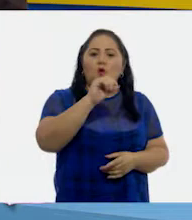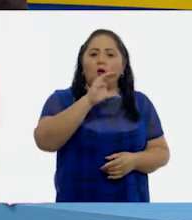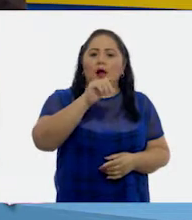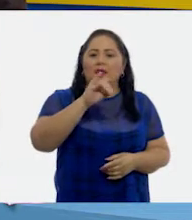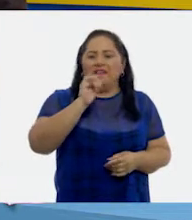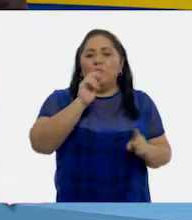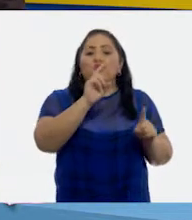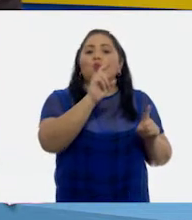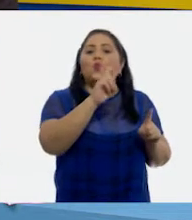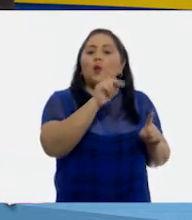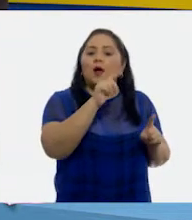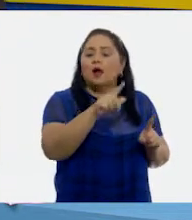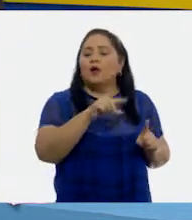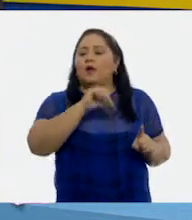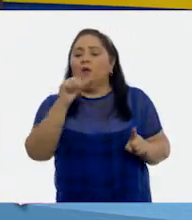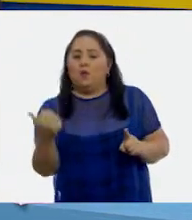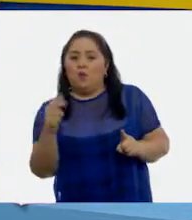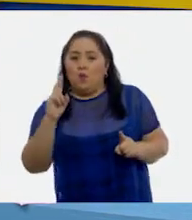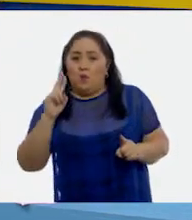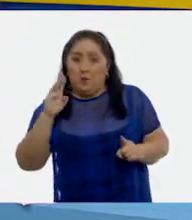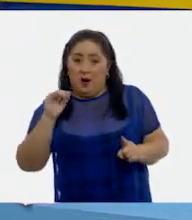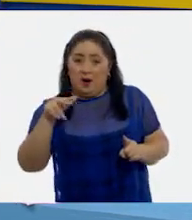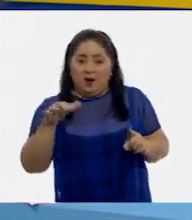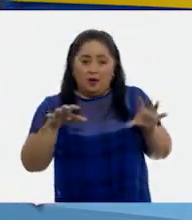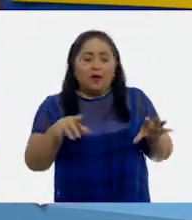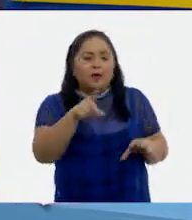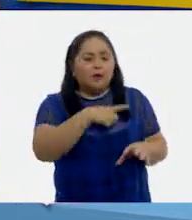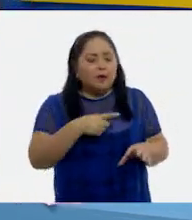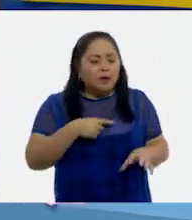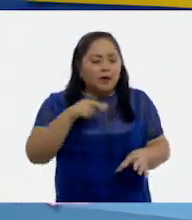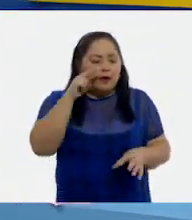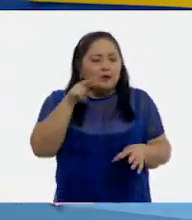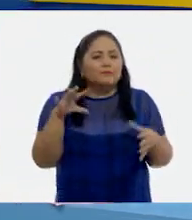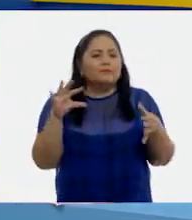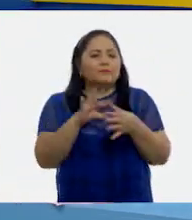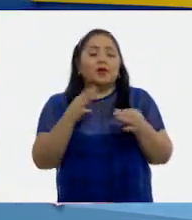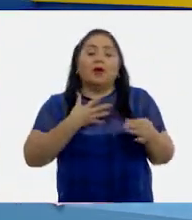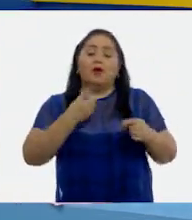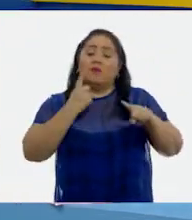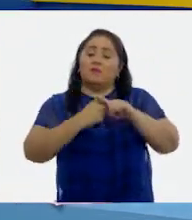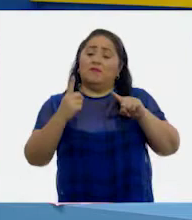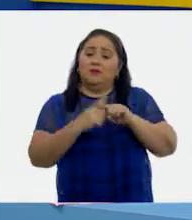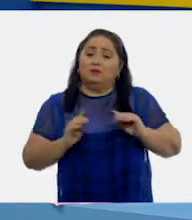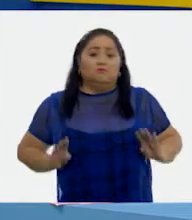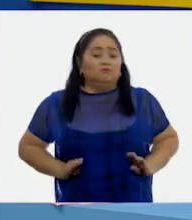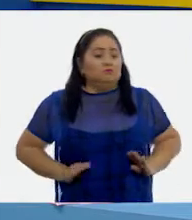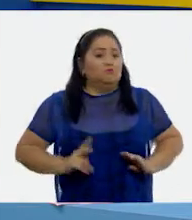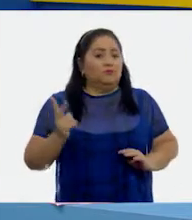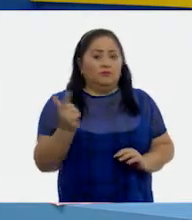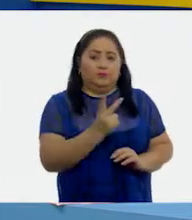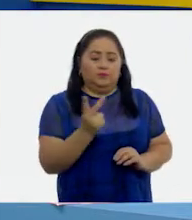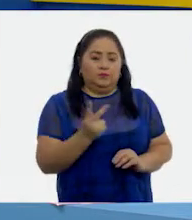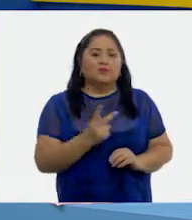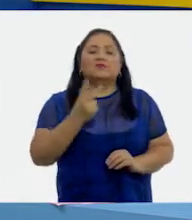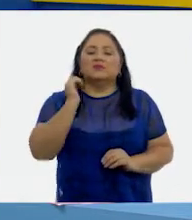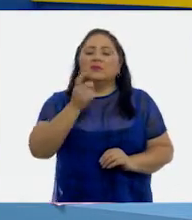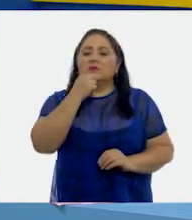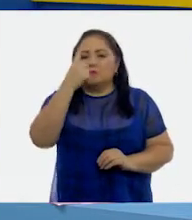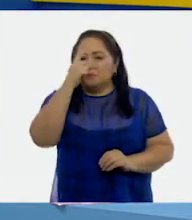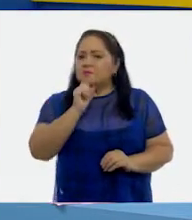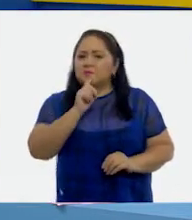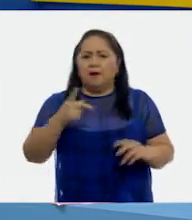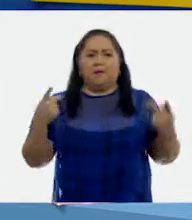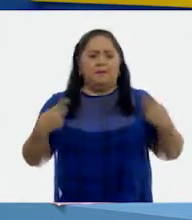rural y otra urbana, tenemos que hablar de varias características que involucran a la